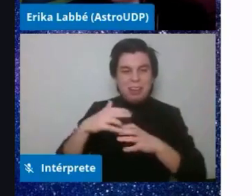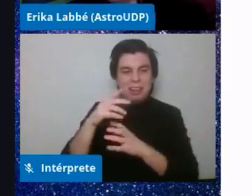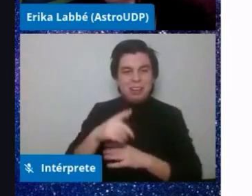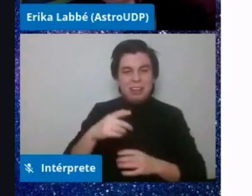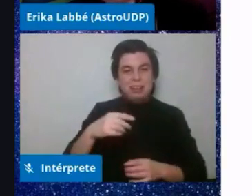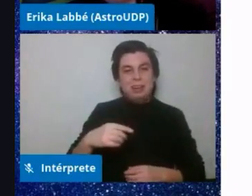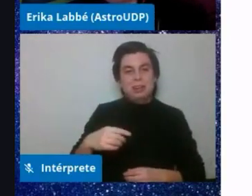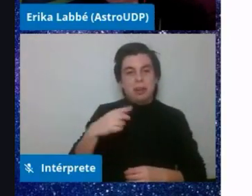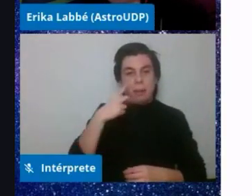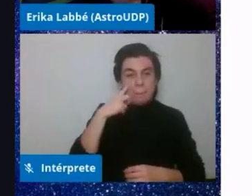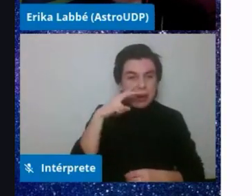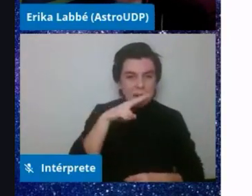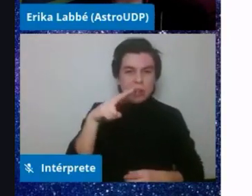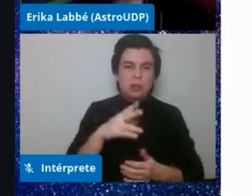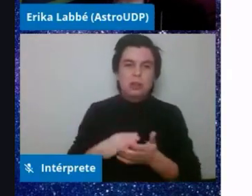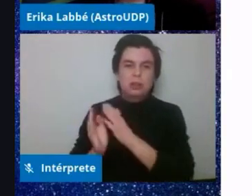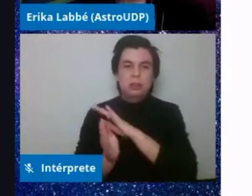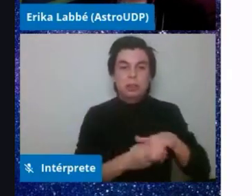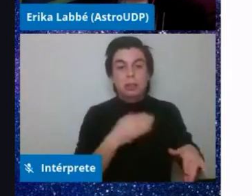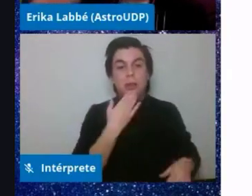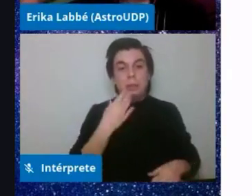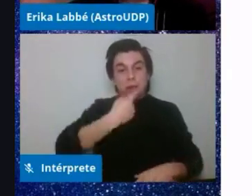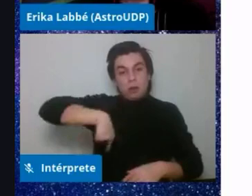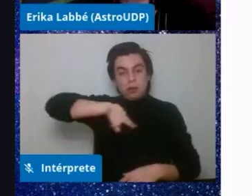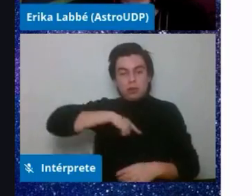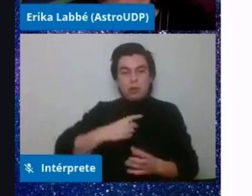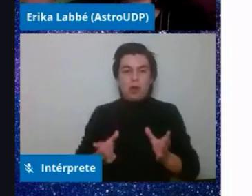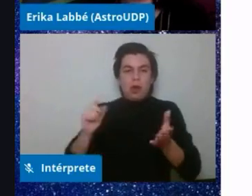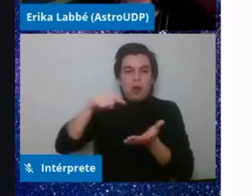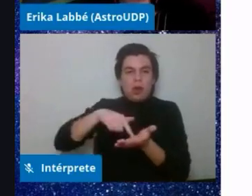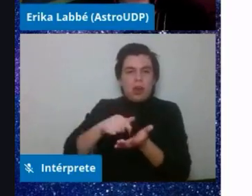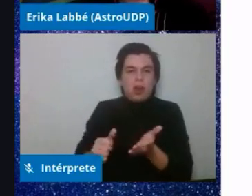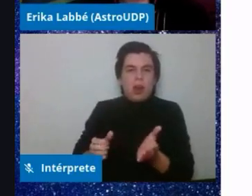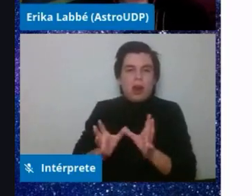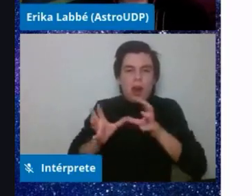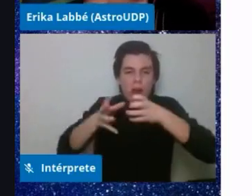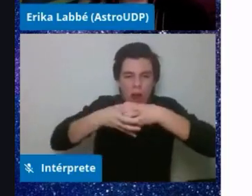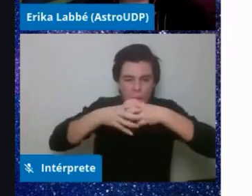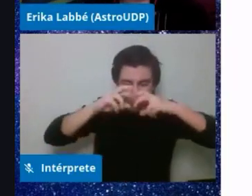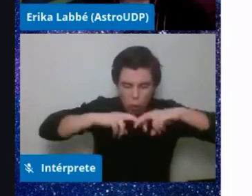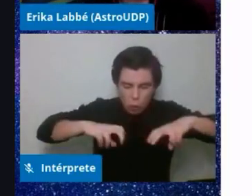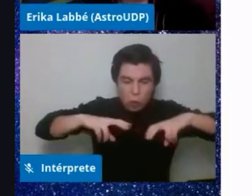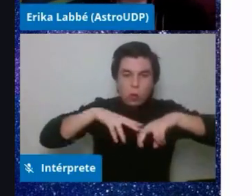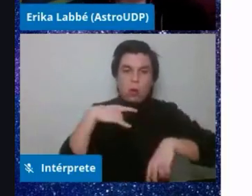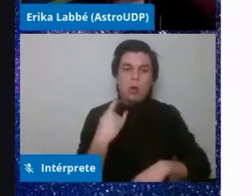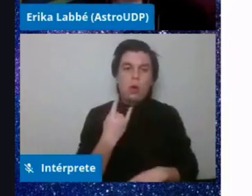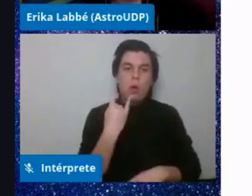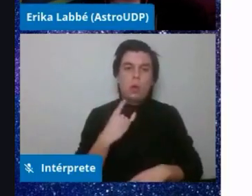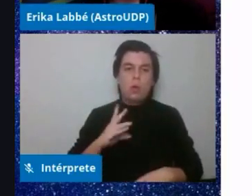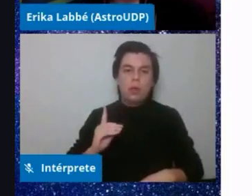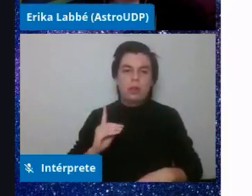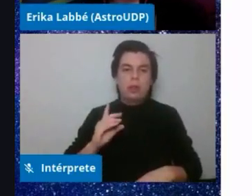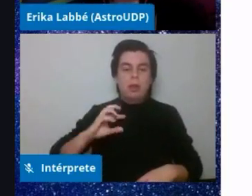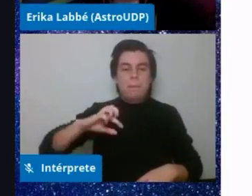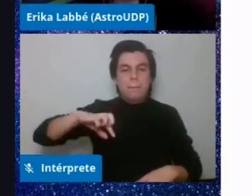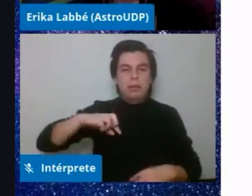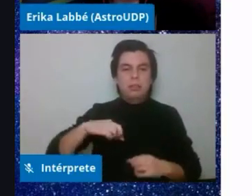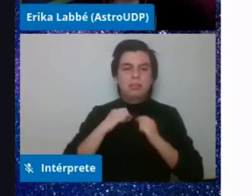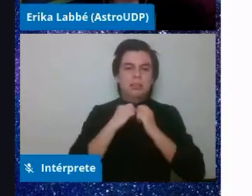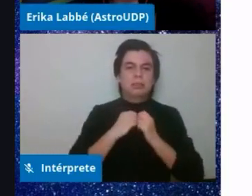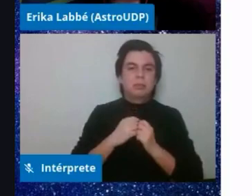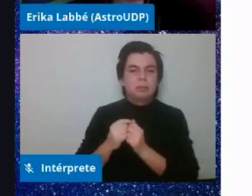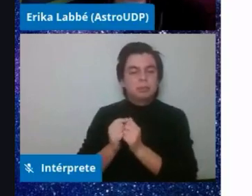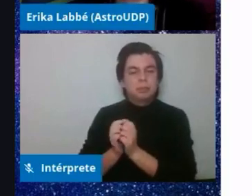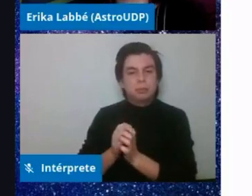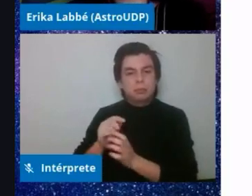por supuesto también el Núcleo de Astronomía UDP, que estamos aquí colaborando con esta gente, con todas estas personas que están muy interesadas en hacer